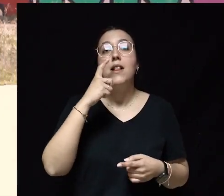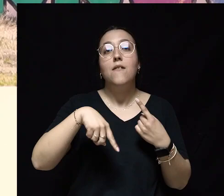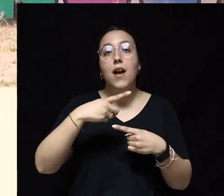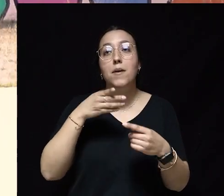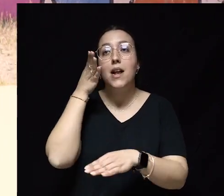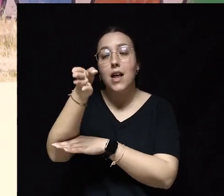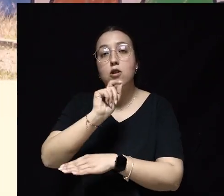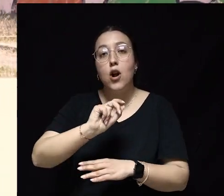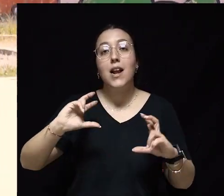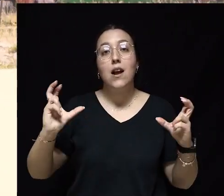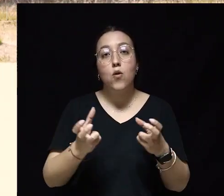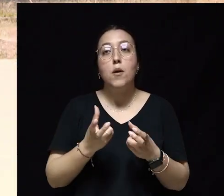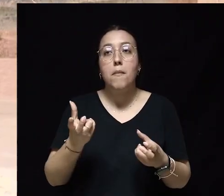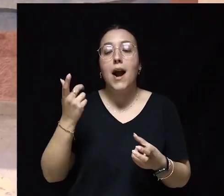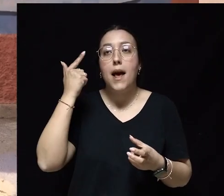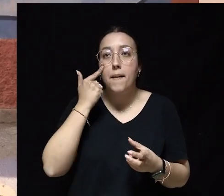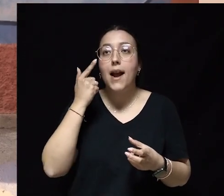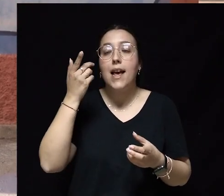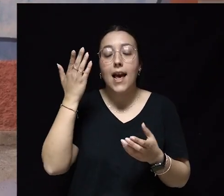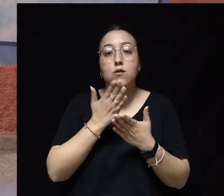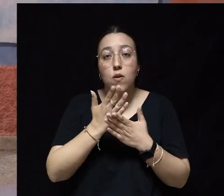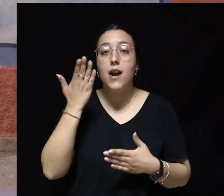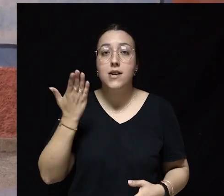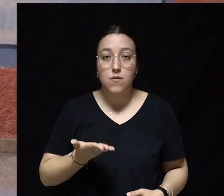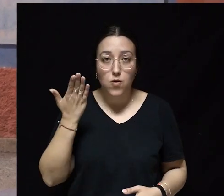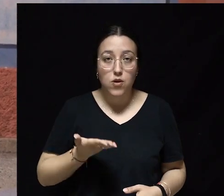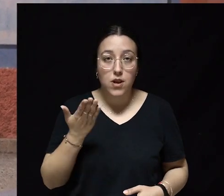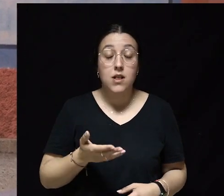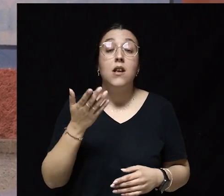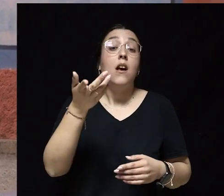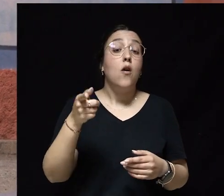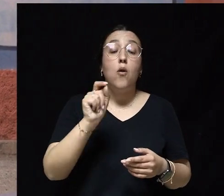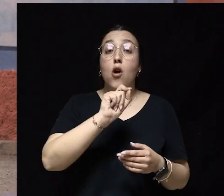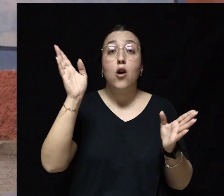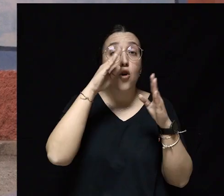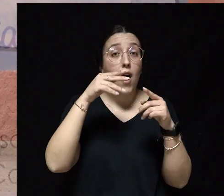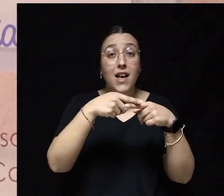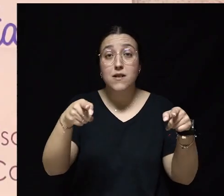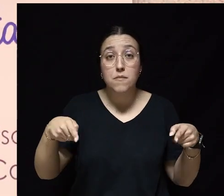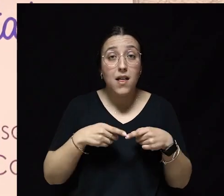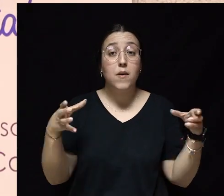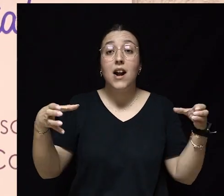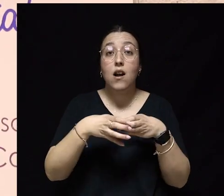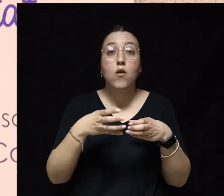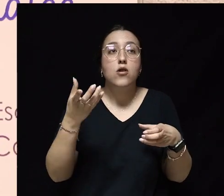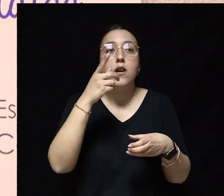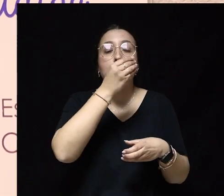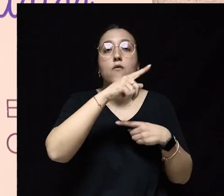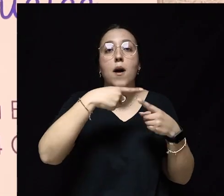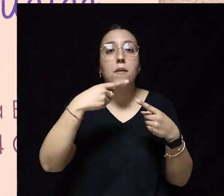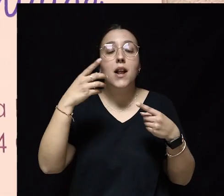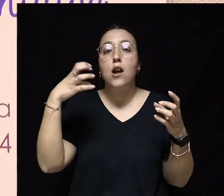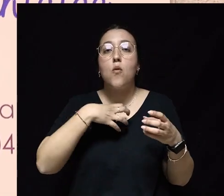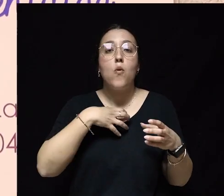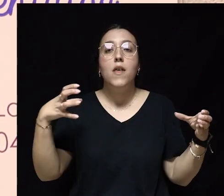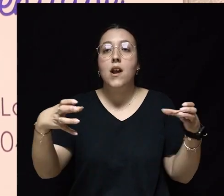no tienen el espacio adecuado para poder realizar reuniones. En suma, no existe la participación dialógica tan mencionada